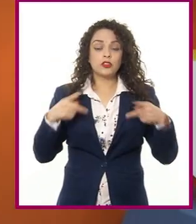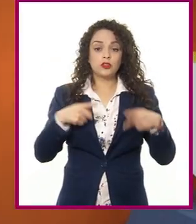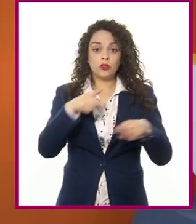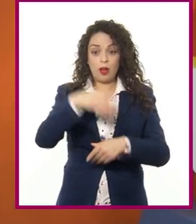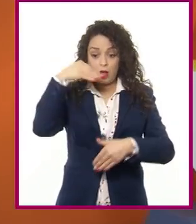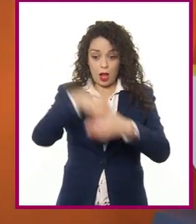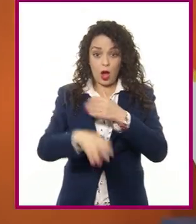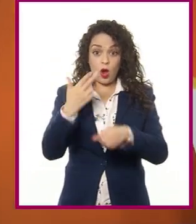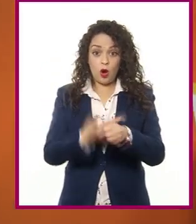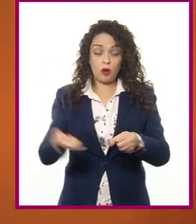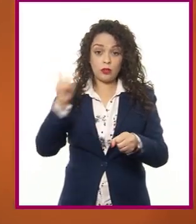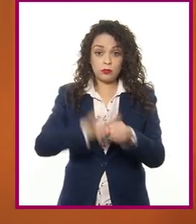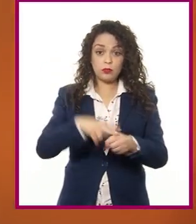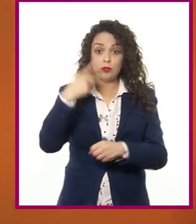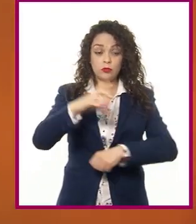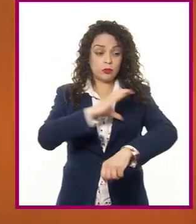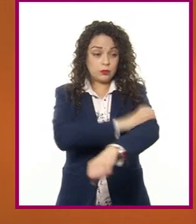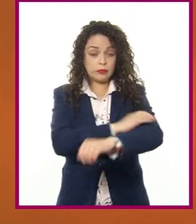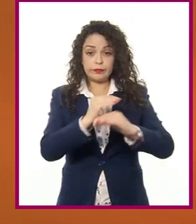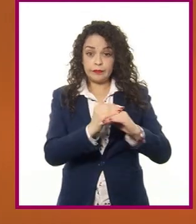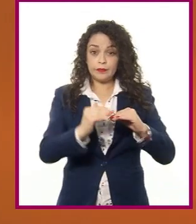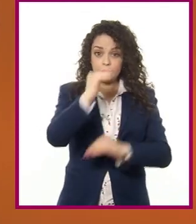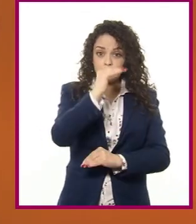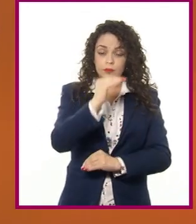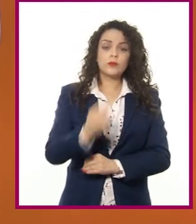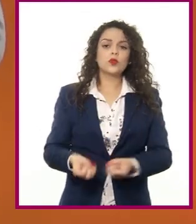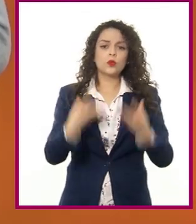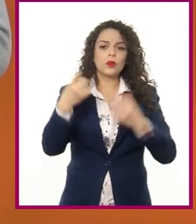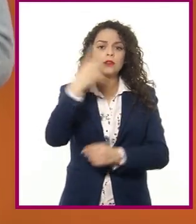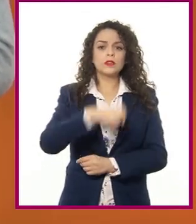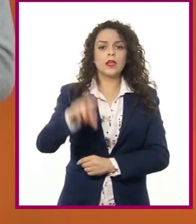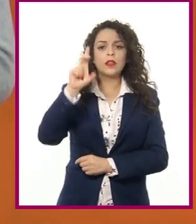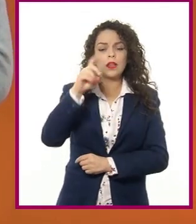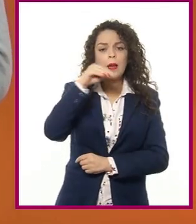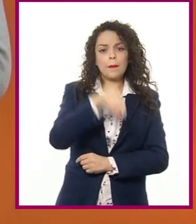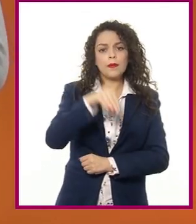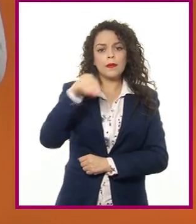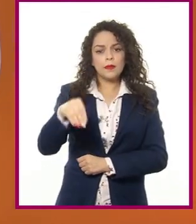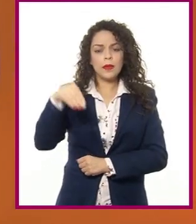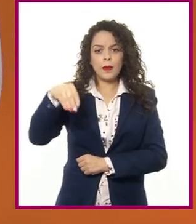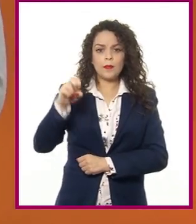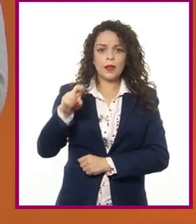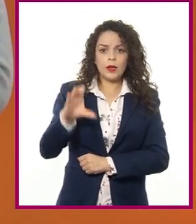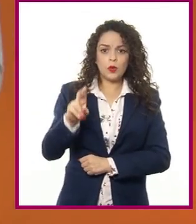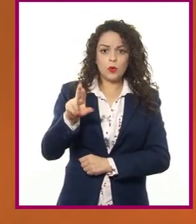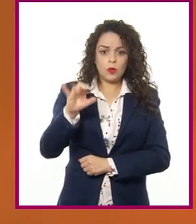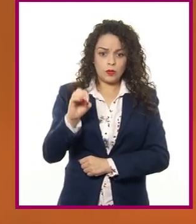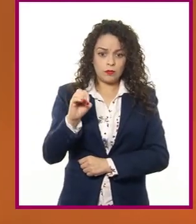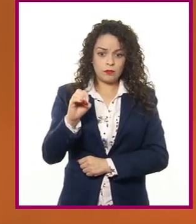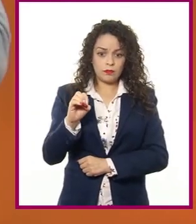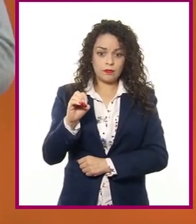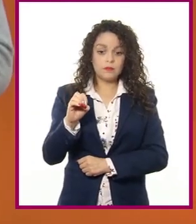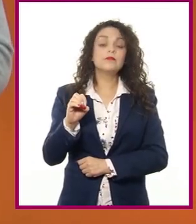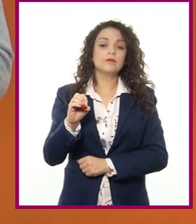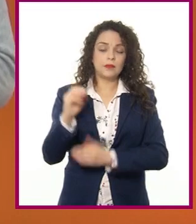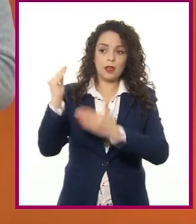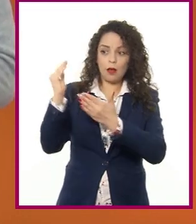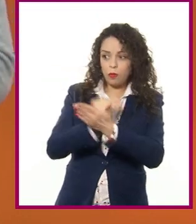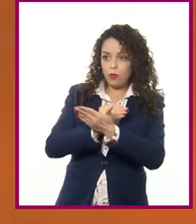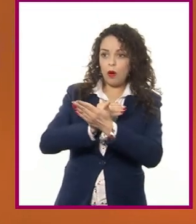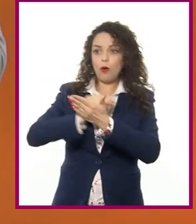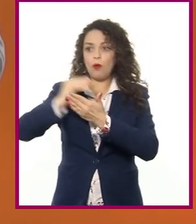internado, tuvo una presión arterial sistólica de 130 milímetros de mercurio. Le bajó y le subió la presión